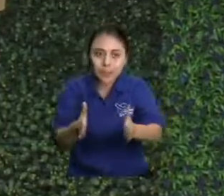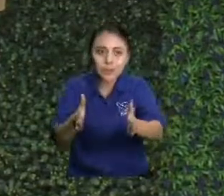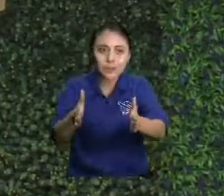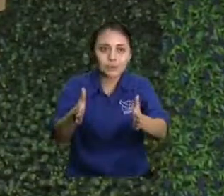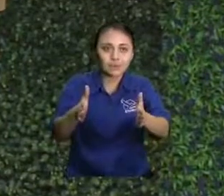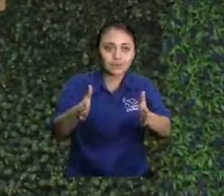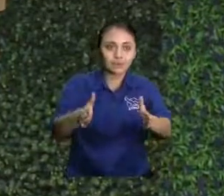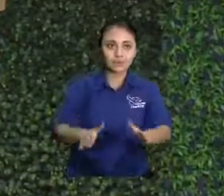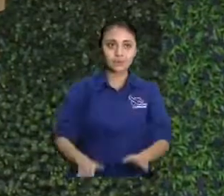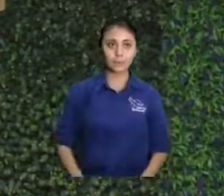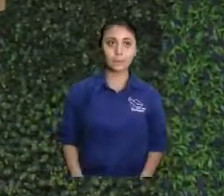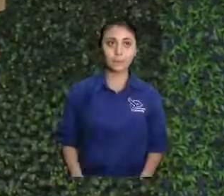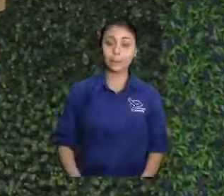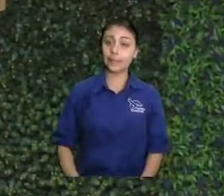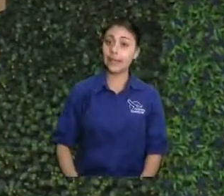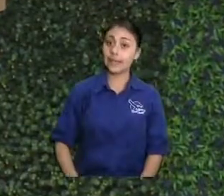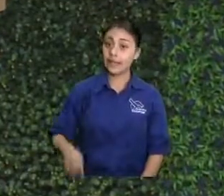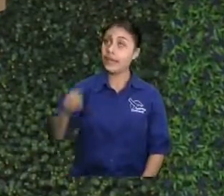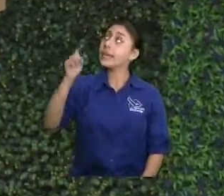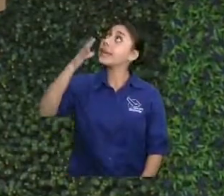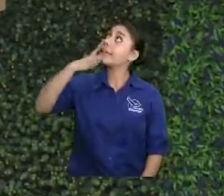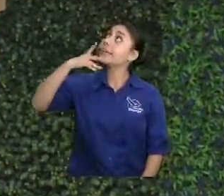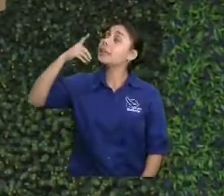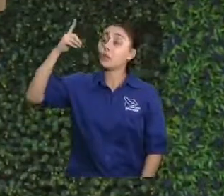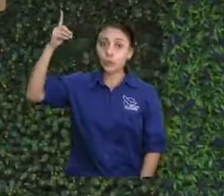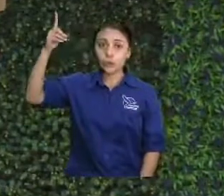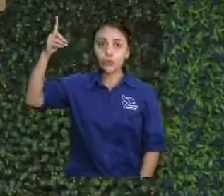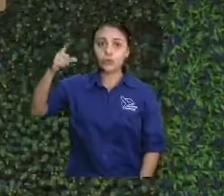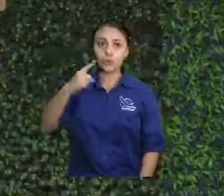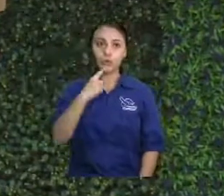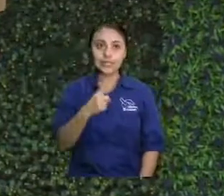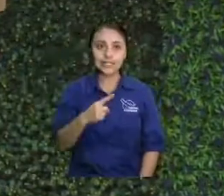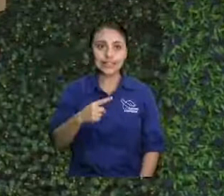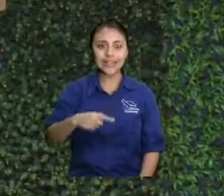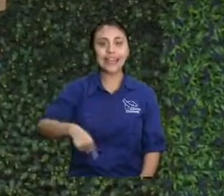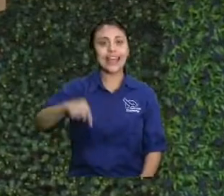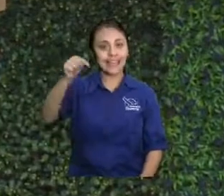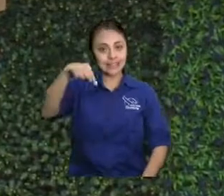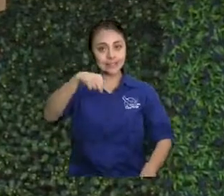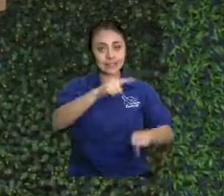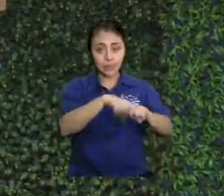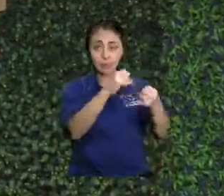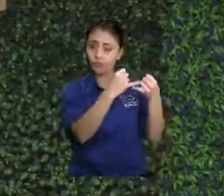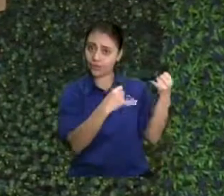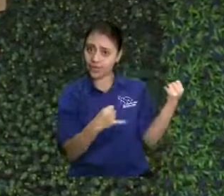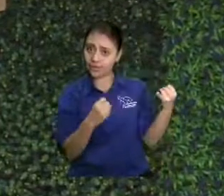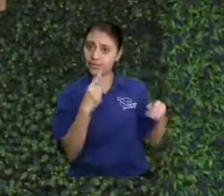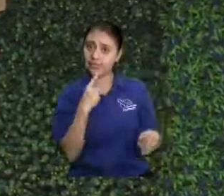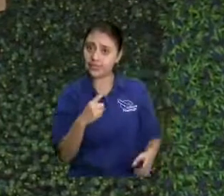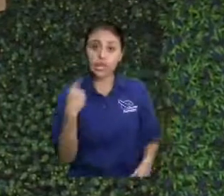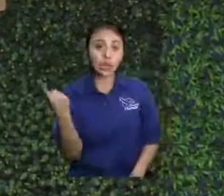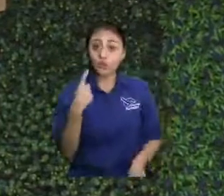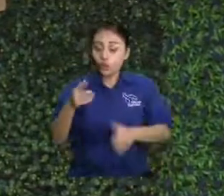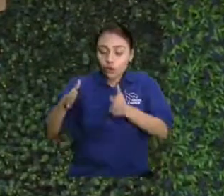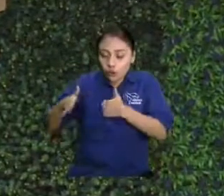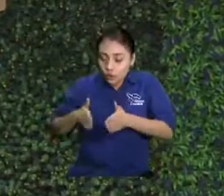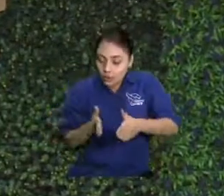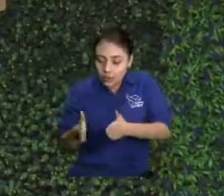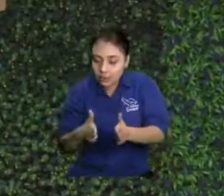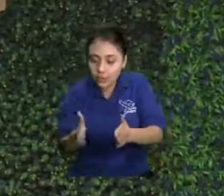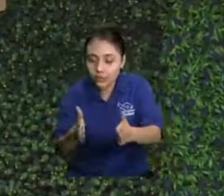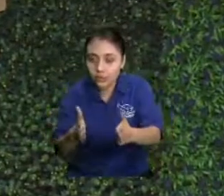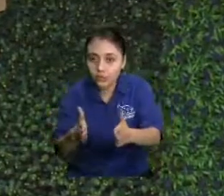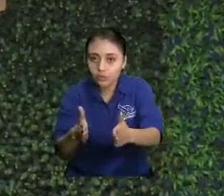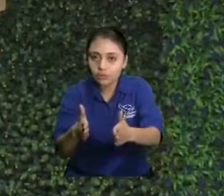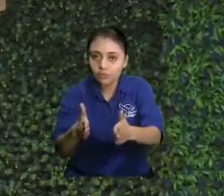las endereza. Y es una orden que el Señor da para el final del tiempo. Dice, todas las veredas que se pongan un camino